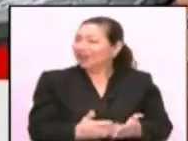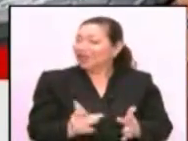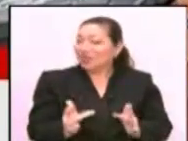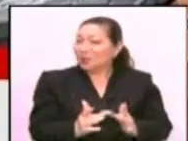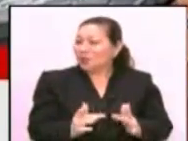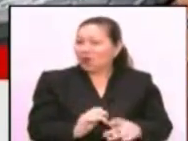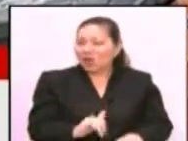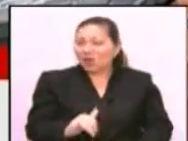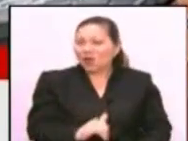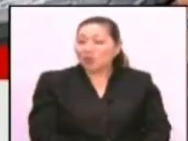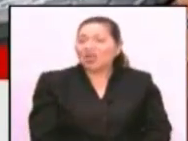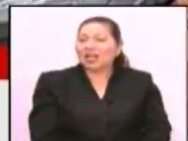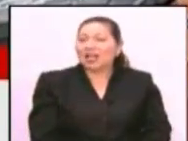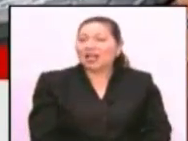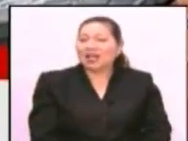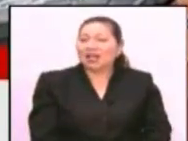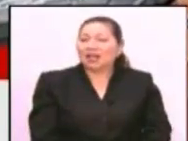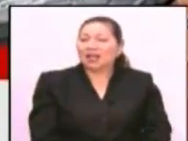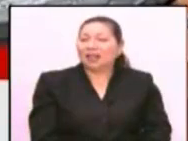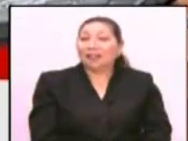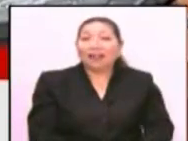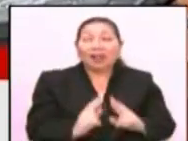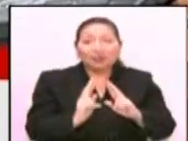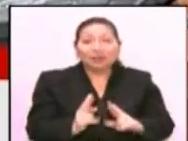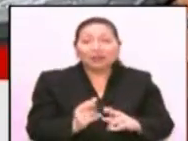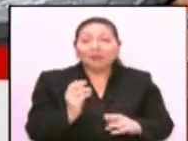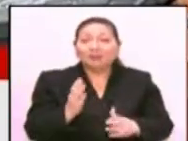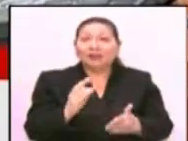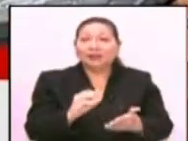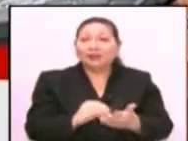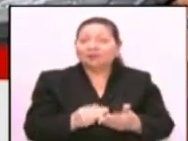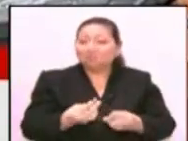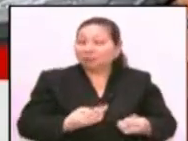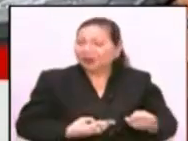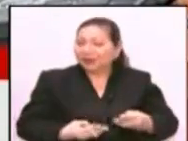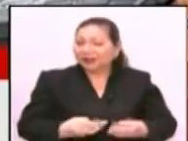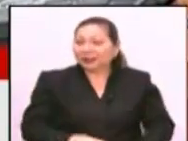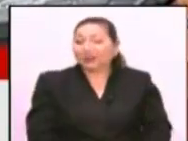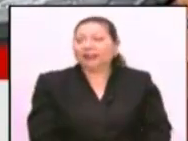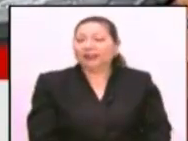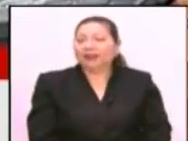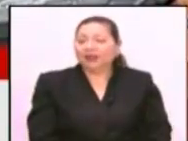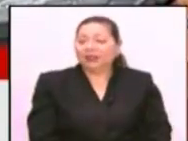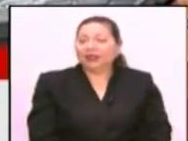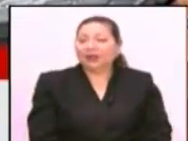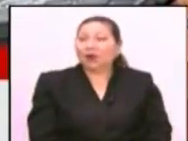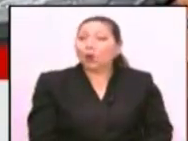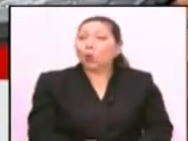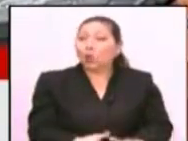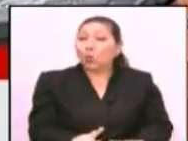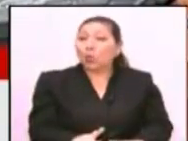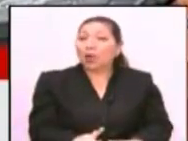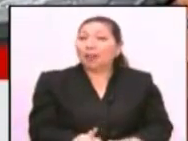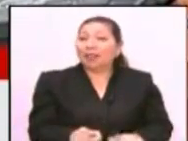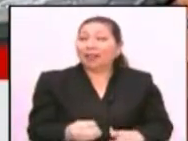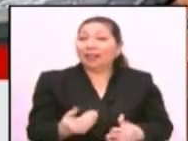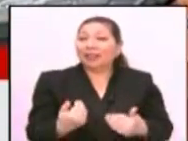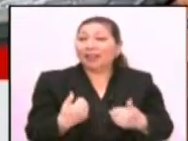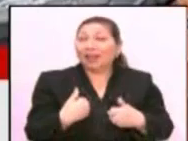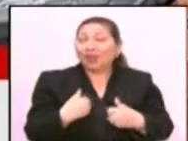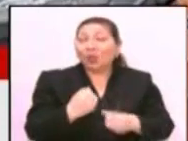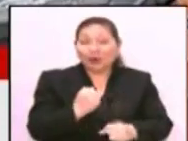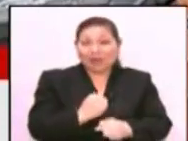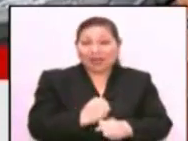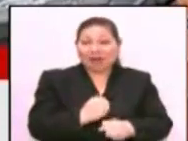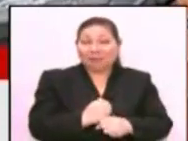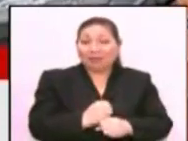idéntico cuando no respondemos a la demanda del mercado, ¿no es cierto? Cuando el interno que tiene un